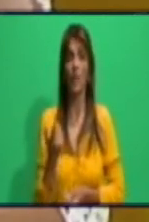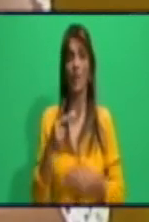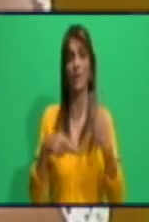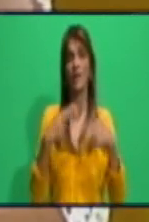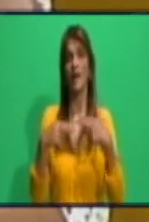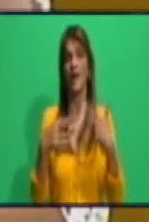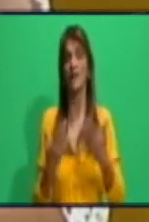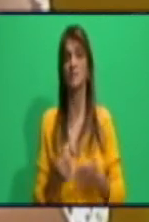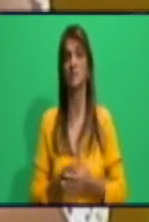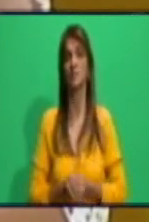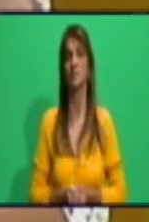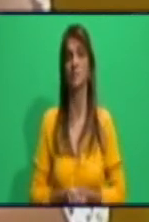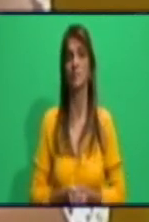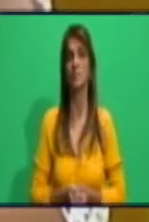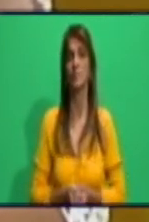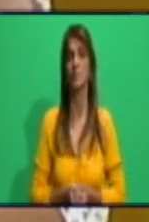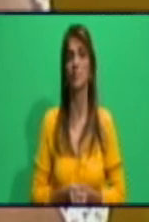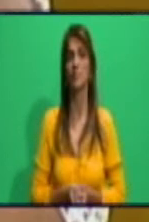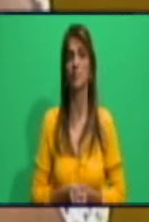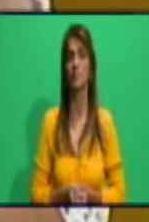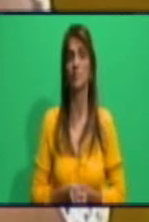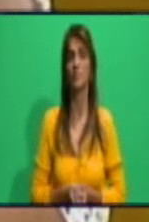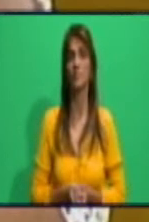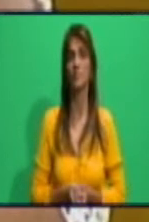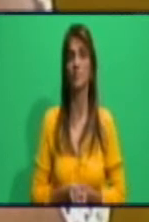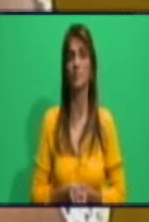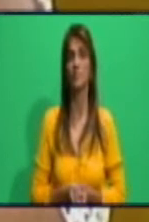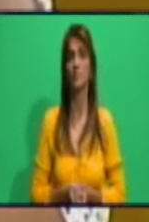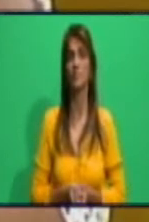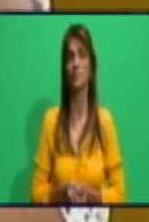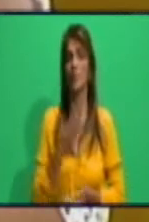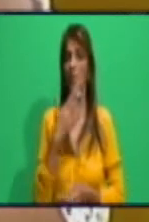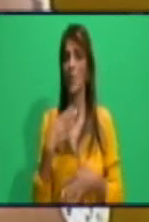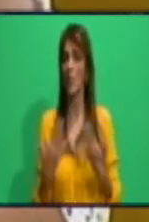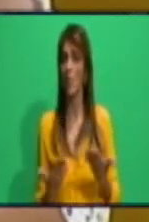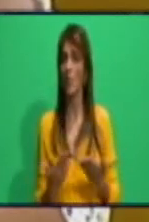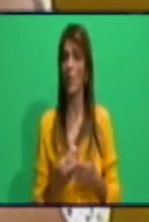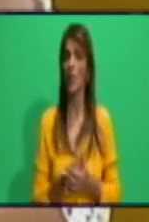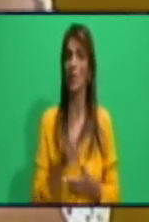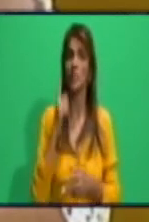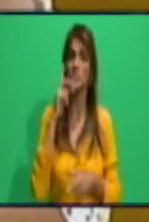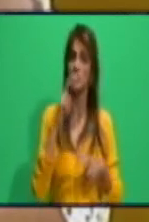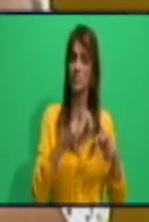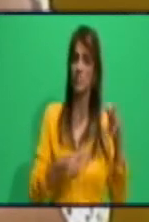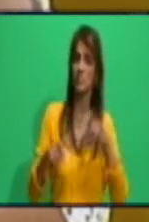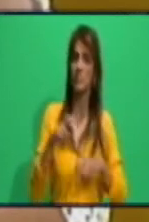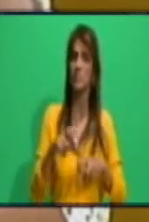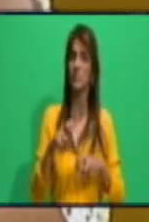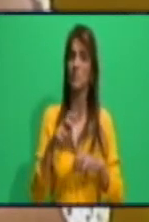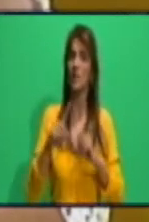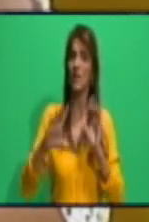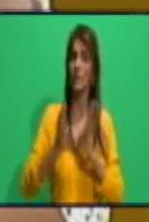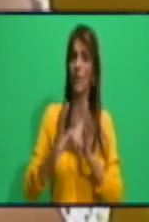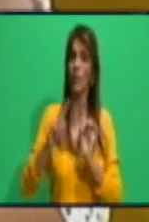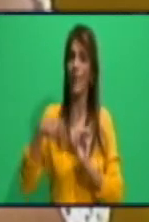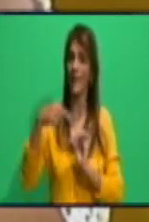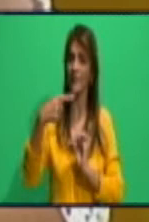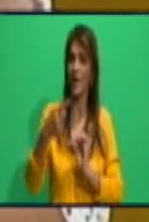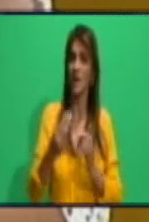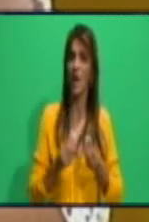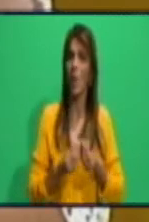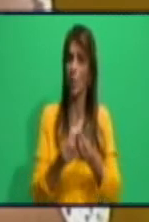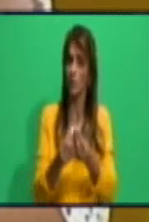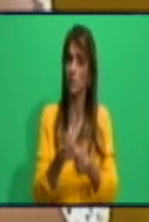están ubicados en sus consultorios médicos de familia, donde se organiza de manera diaria, junto con el apoyo de